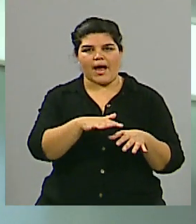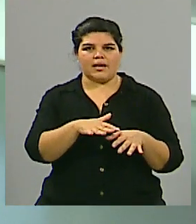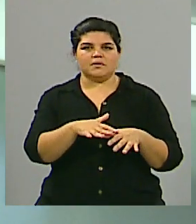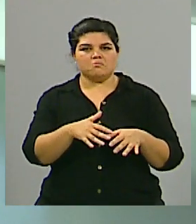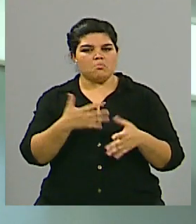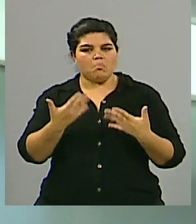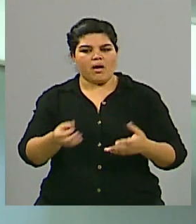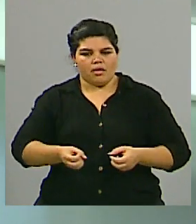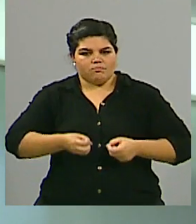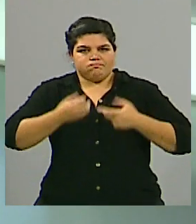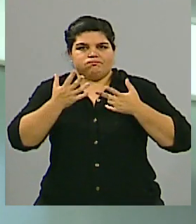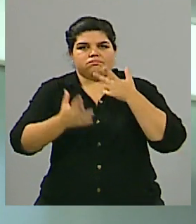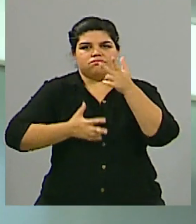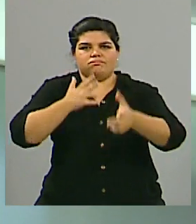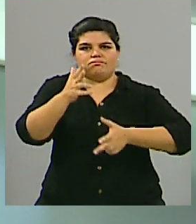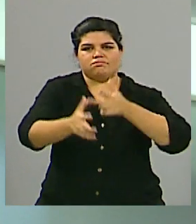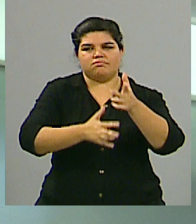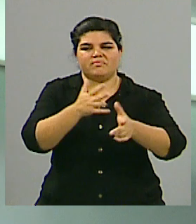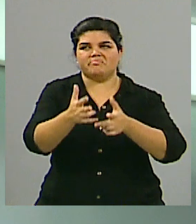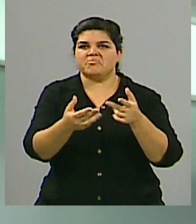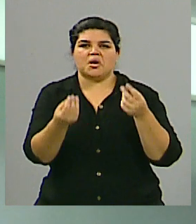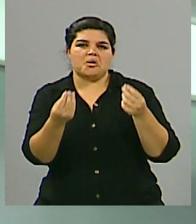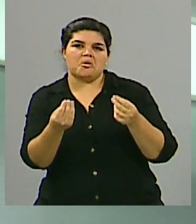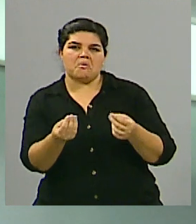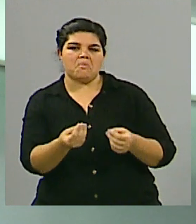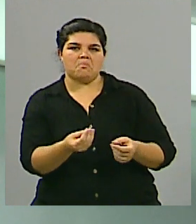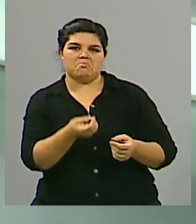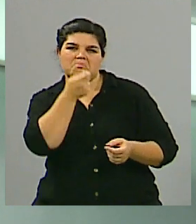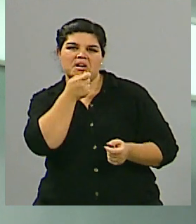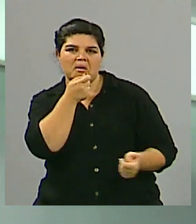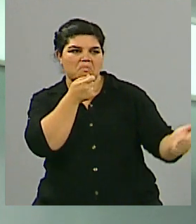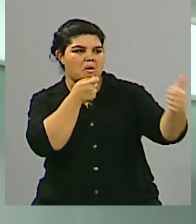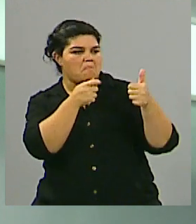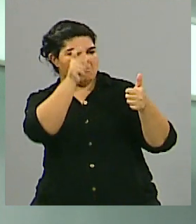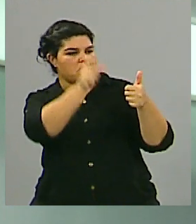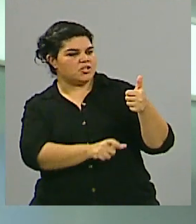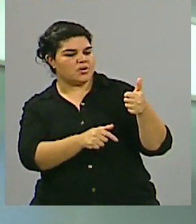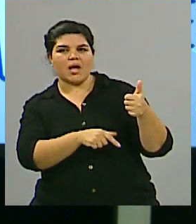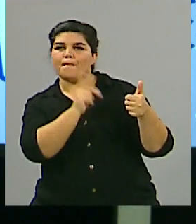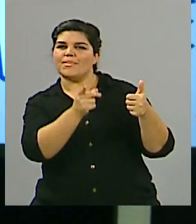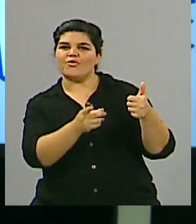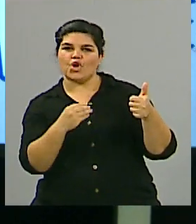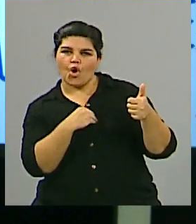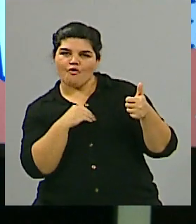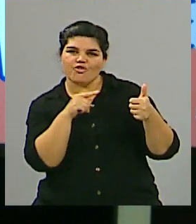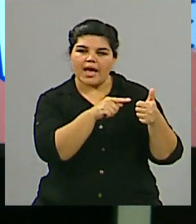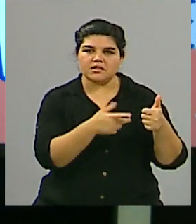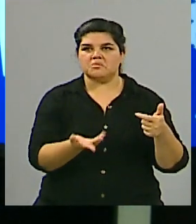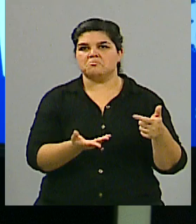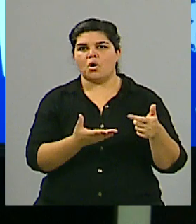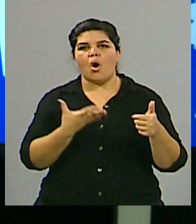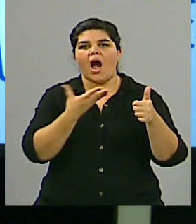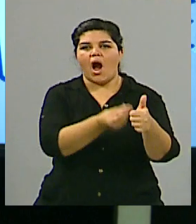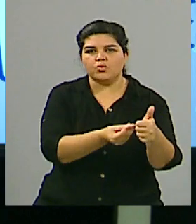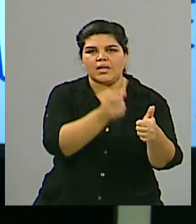importa a través de qué actor. Por ahí puede ser un profe con el que tengo un espacio de confianza, un auxiliar docente, como decíamos